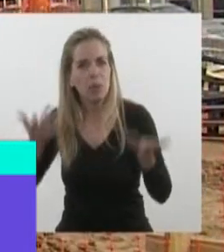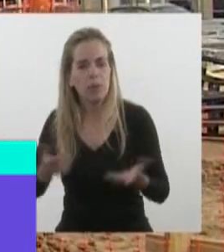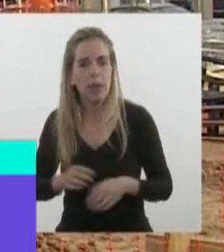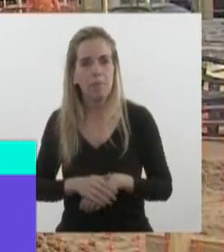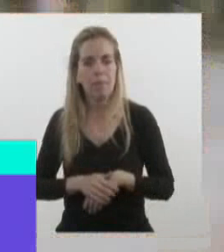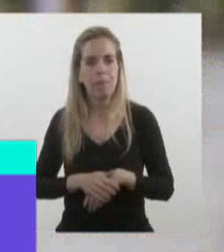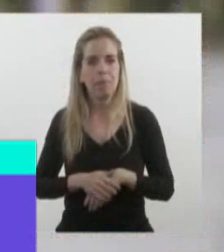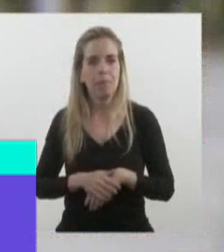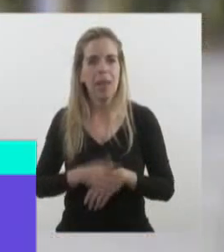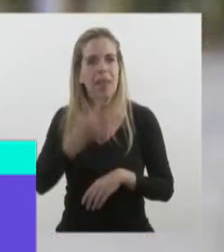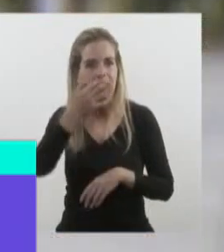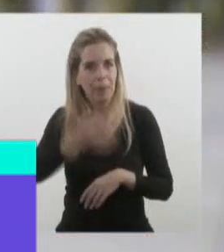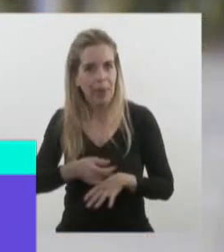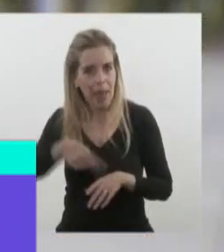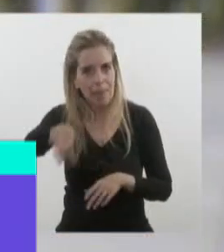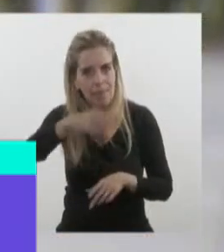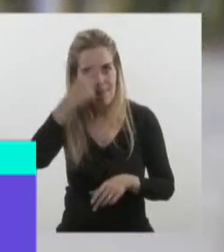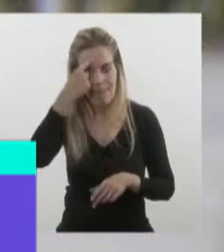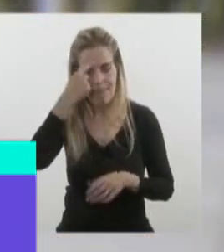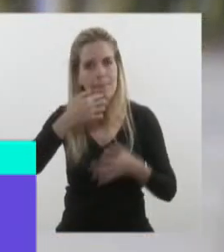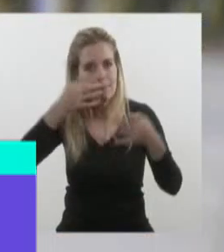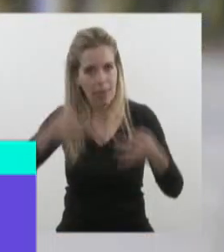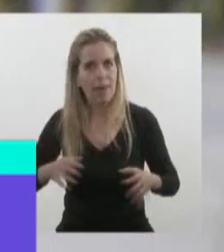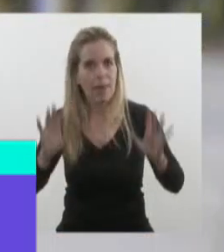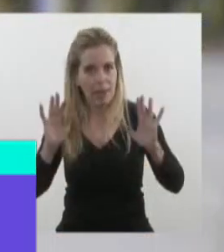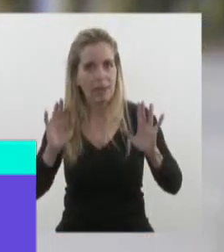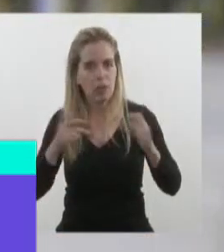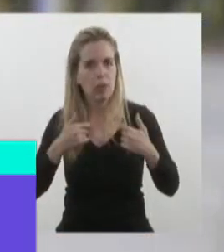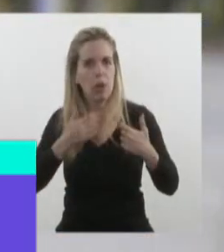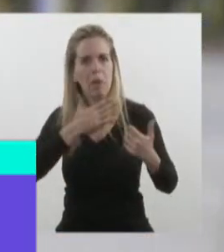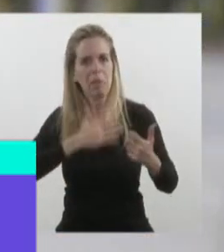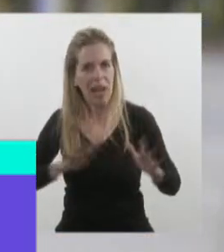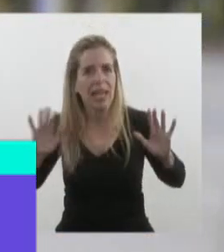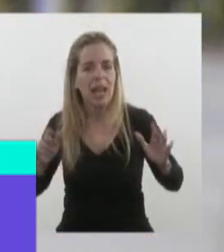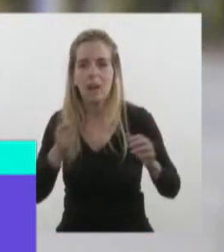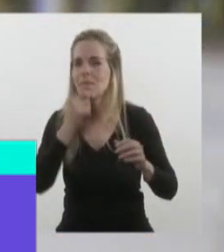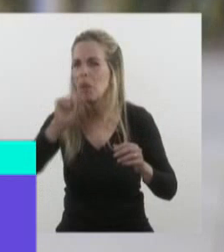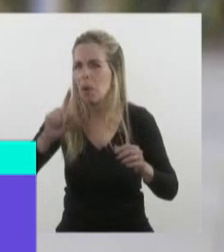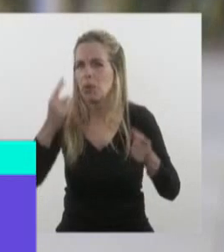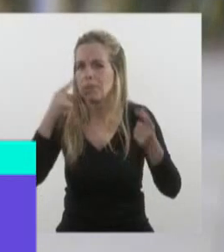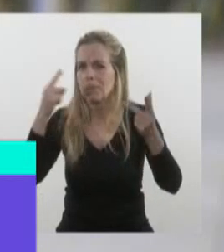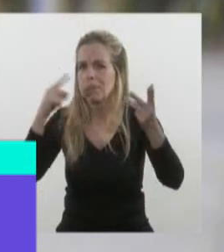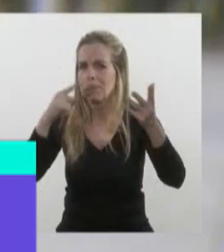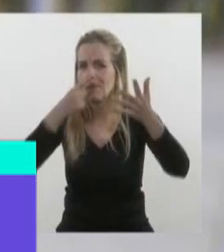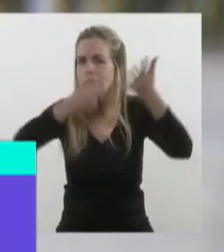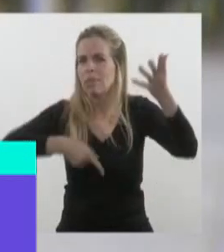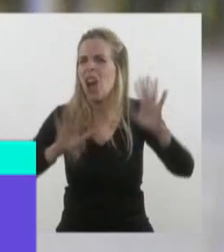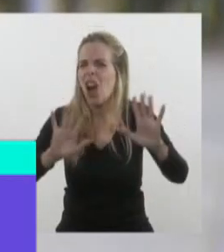Y créanme que yo tengo la inmensa tranquilidad, no me gusta enumerar logros, pero tengo la inmensa